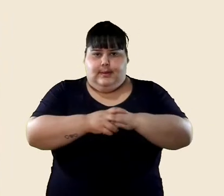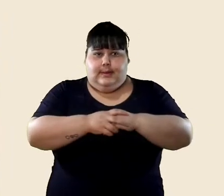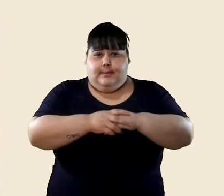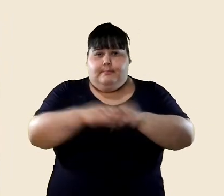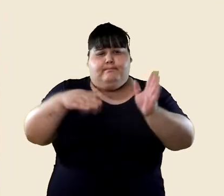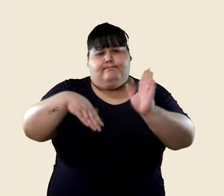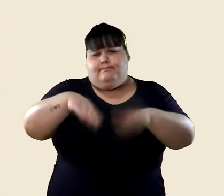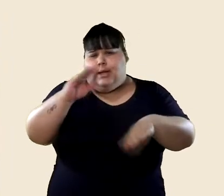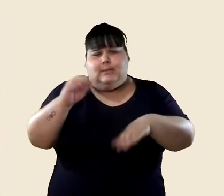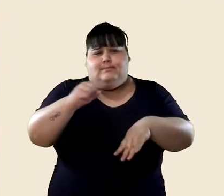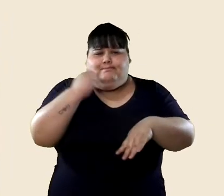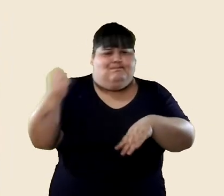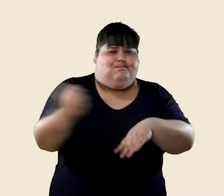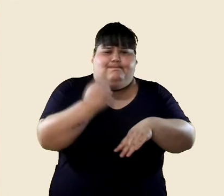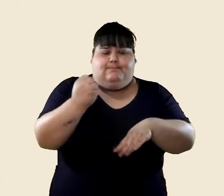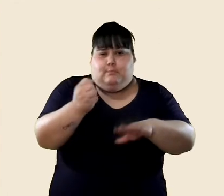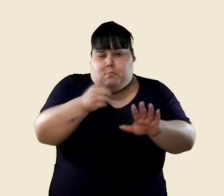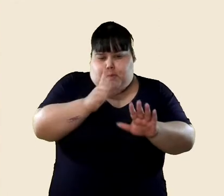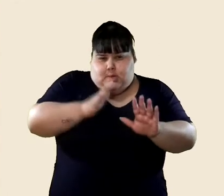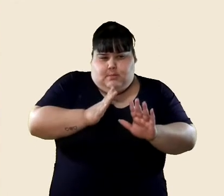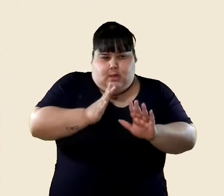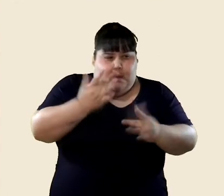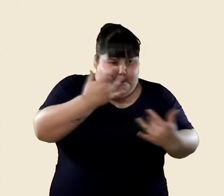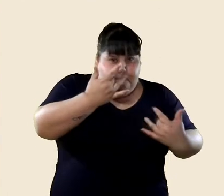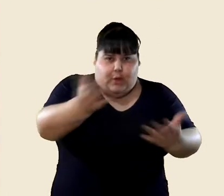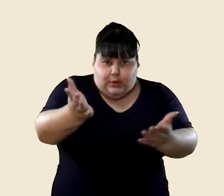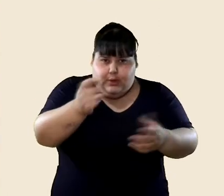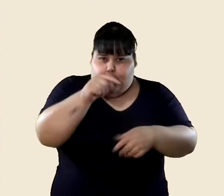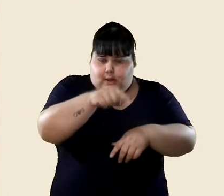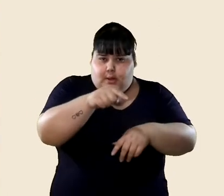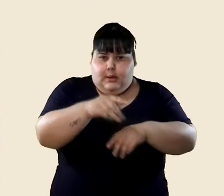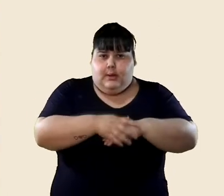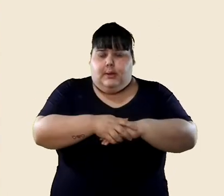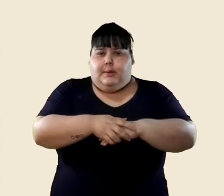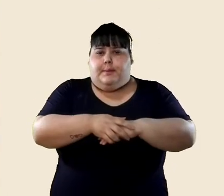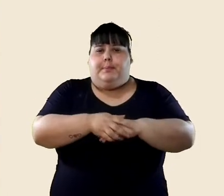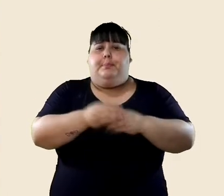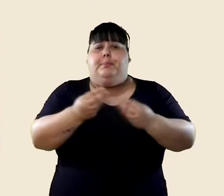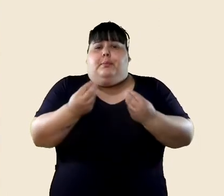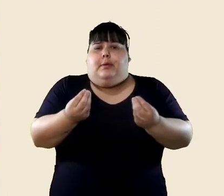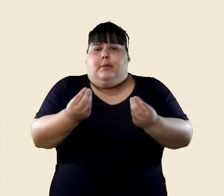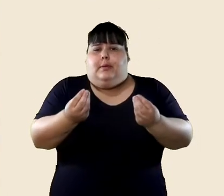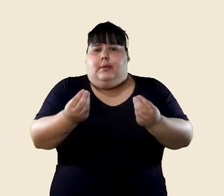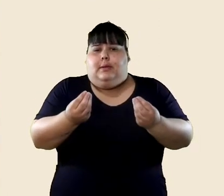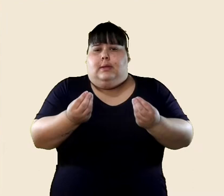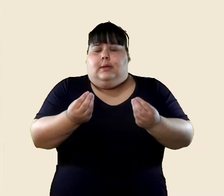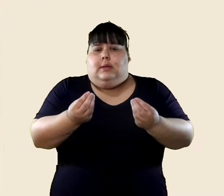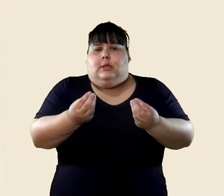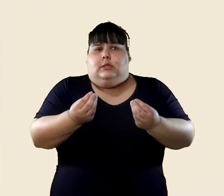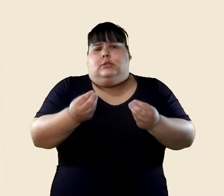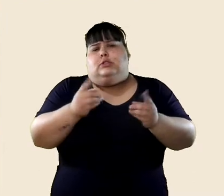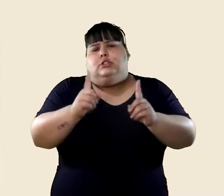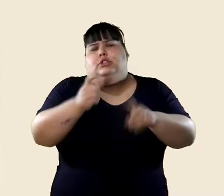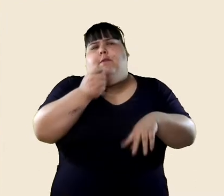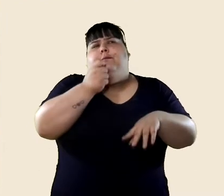todo, me parece fundamental esto, visibilizar esto, porque si no es muy sencillo